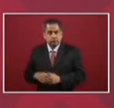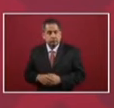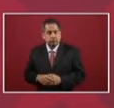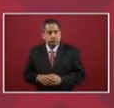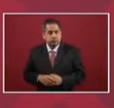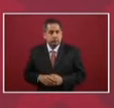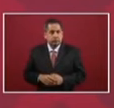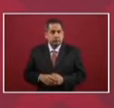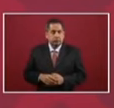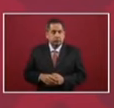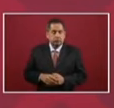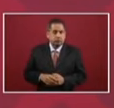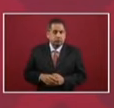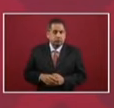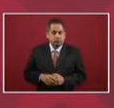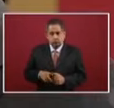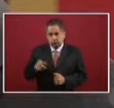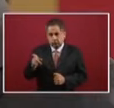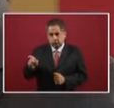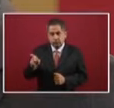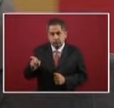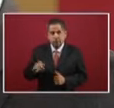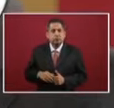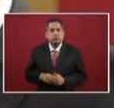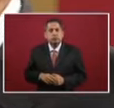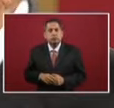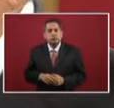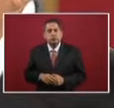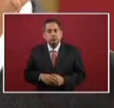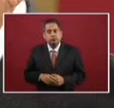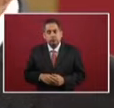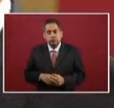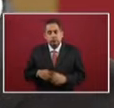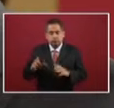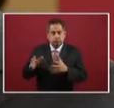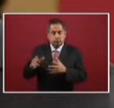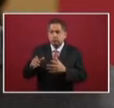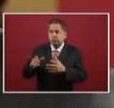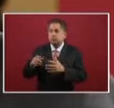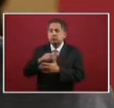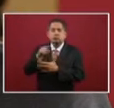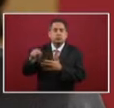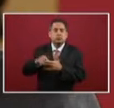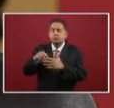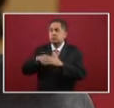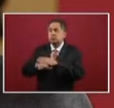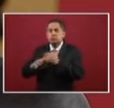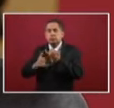Ahí en un centro recreativo